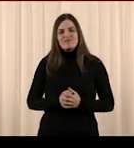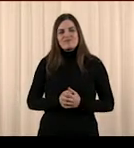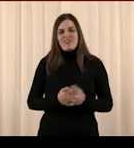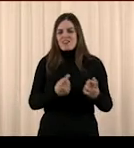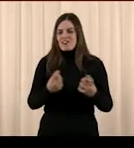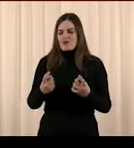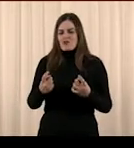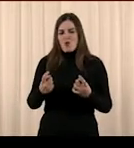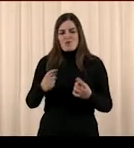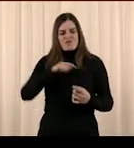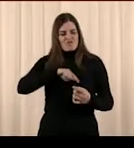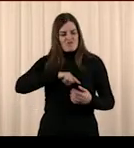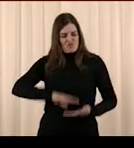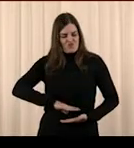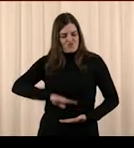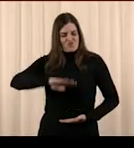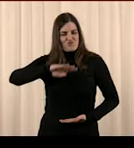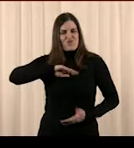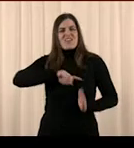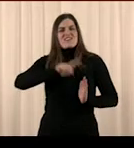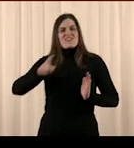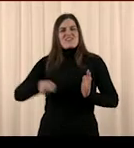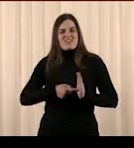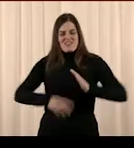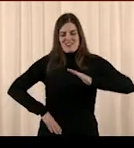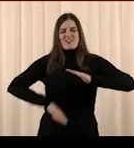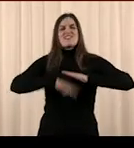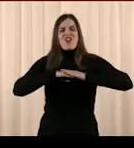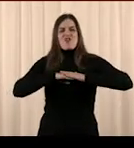Sentirte lleno, no vacío. Lleno.